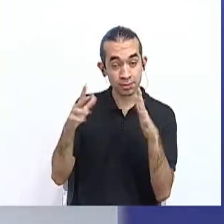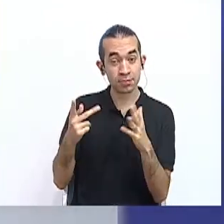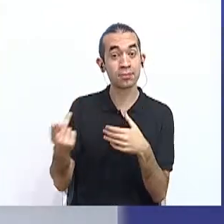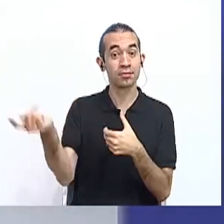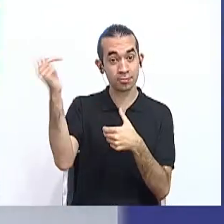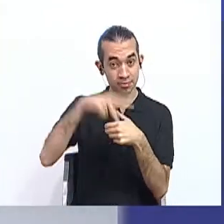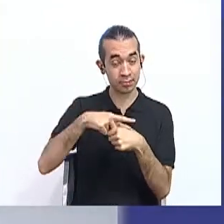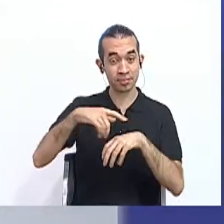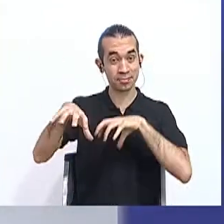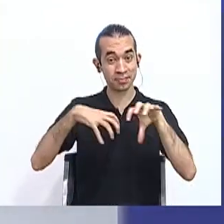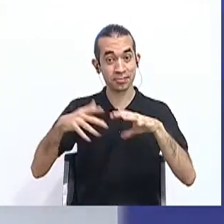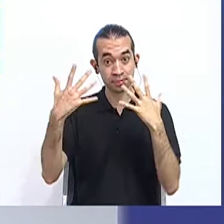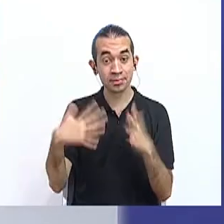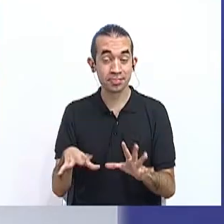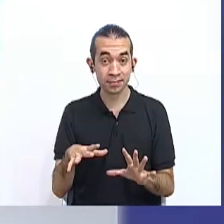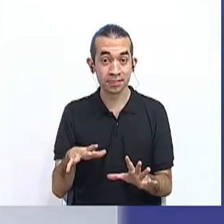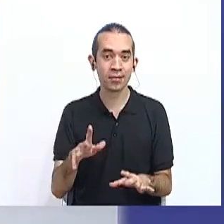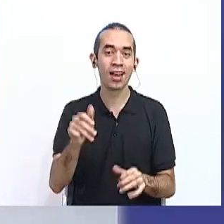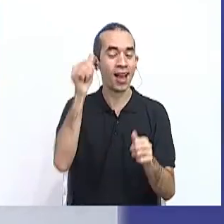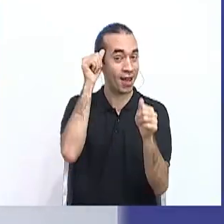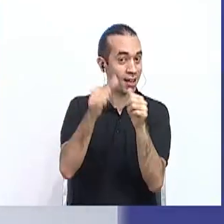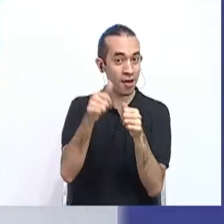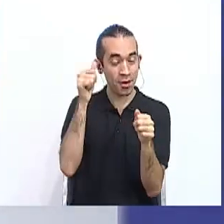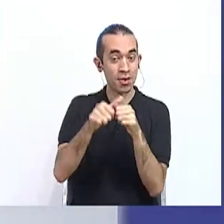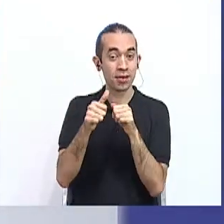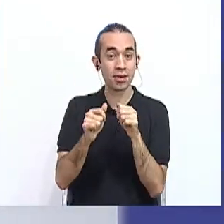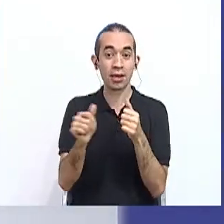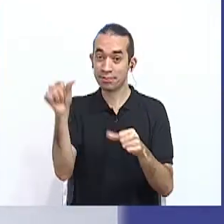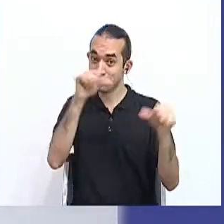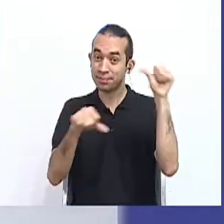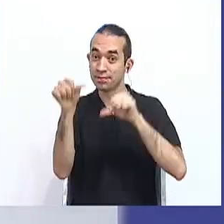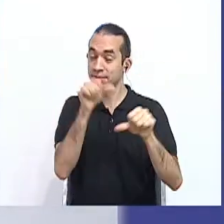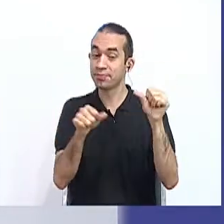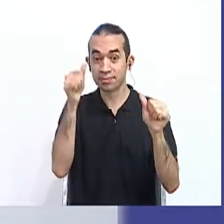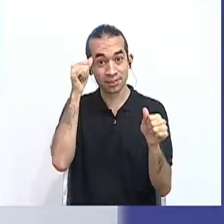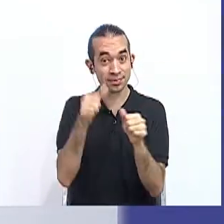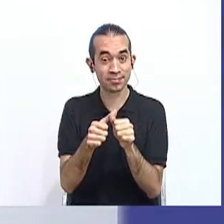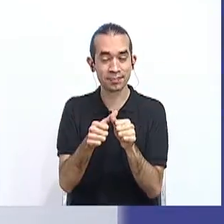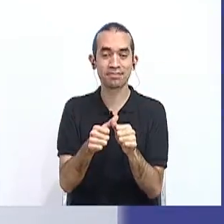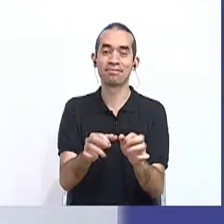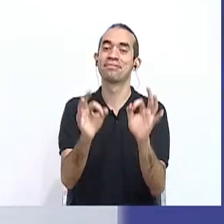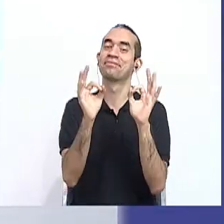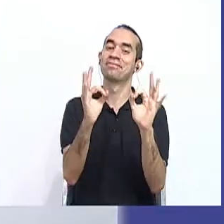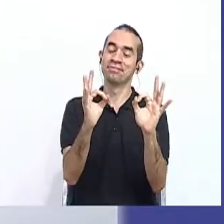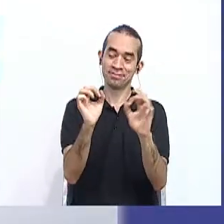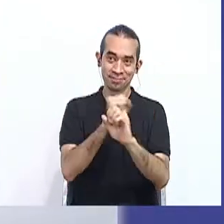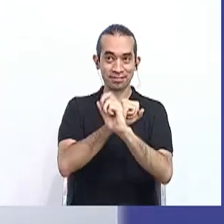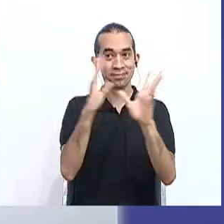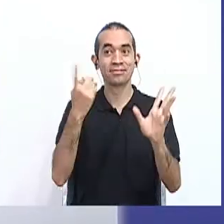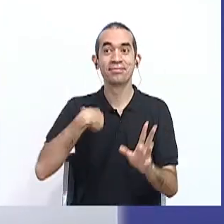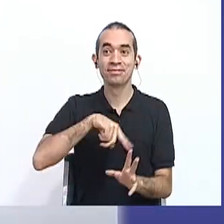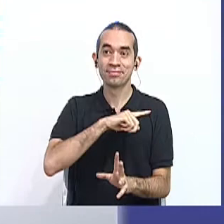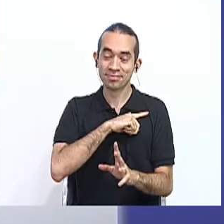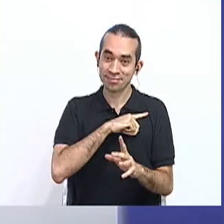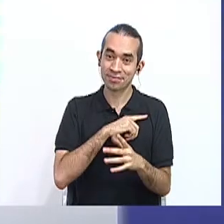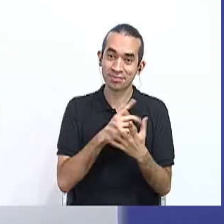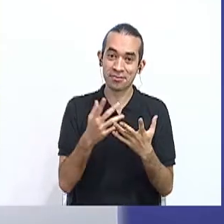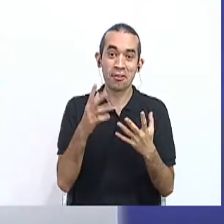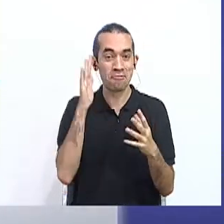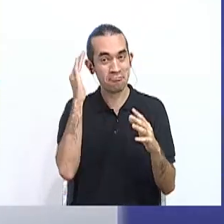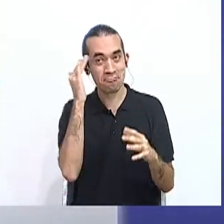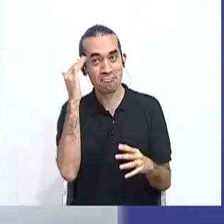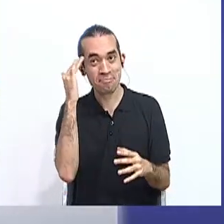de las actividades? ¿Se acuerdan de los experimentos que realizamos? Muy bien, claro, estuvimos ampliando los conocimientos sobre